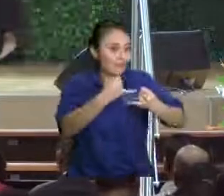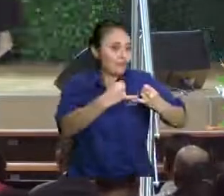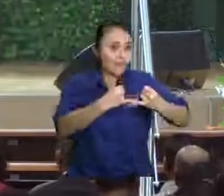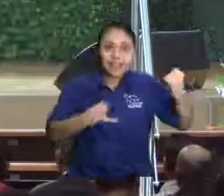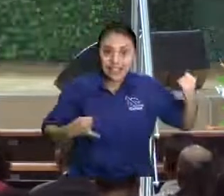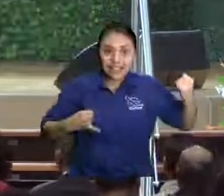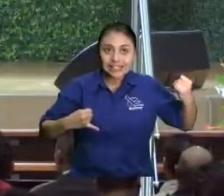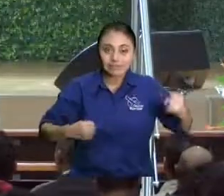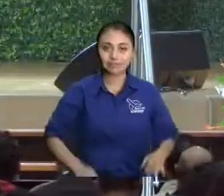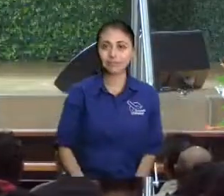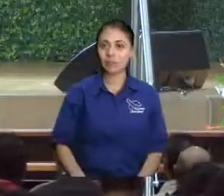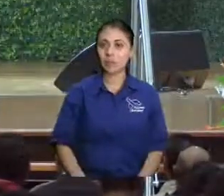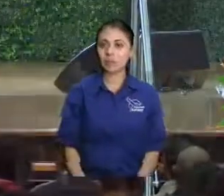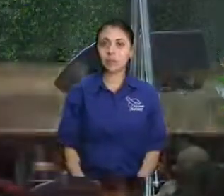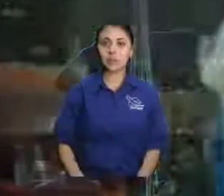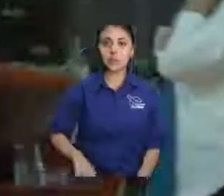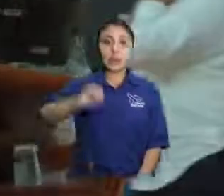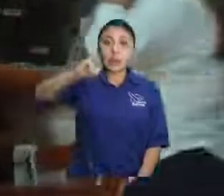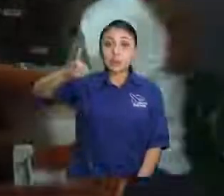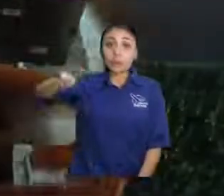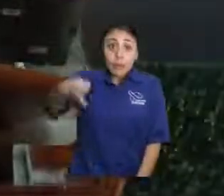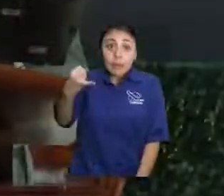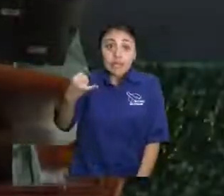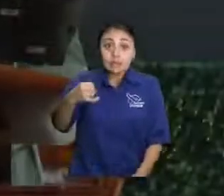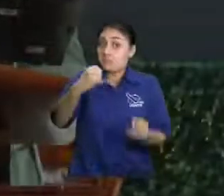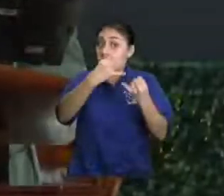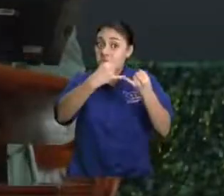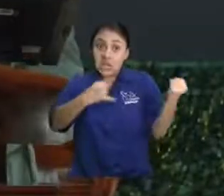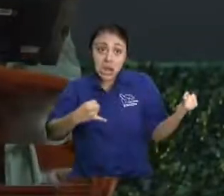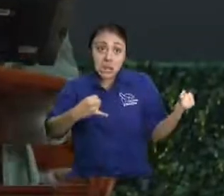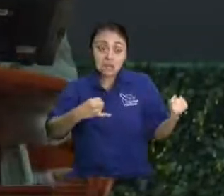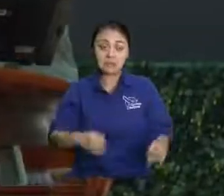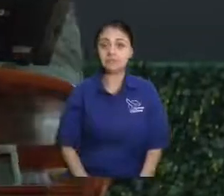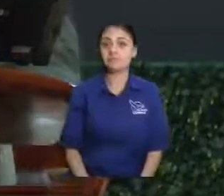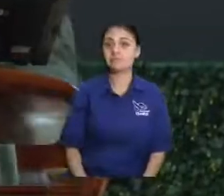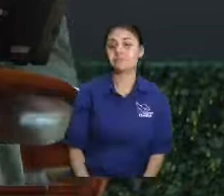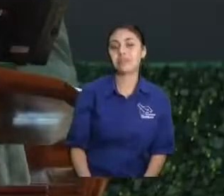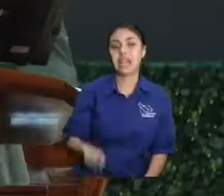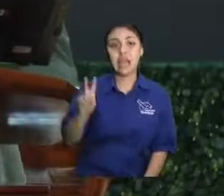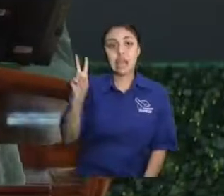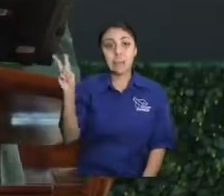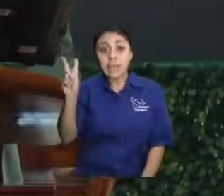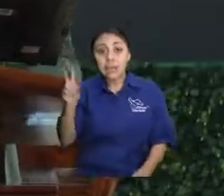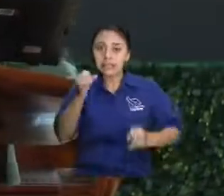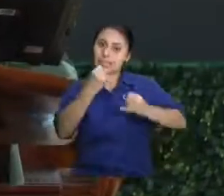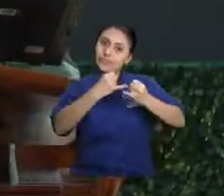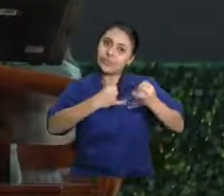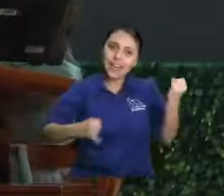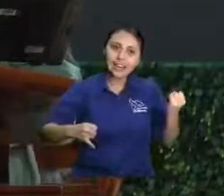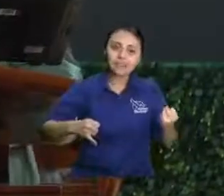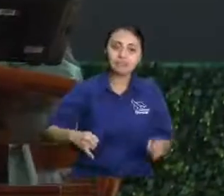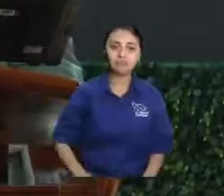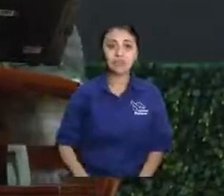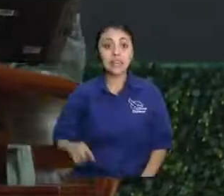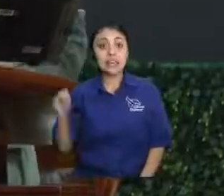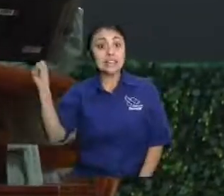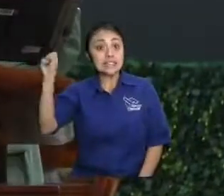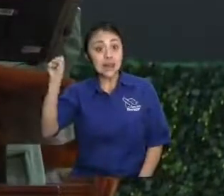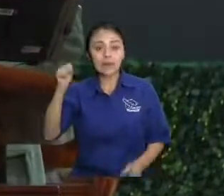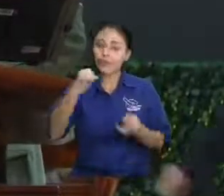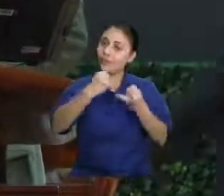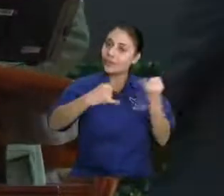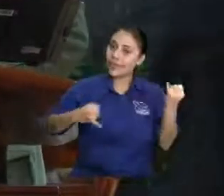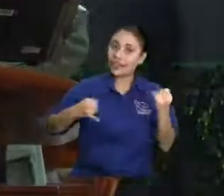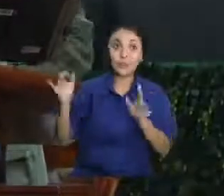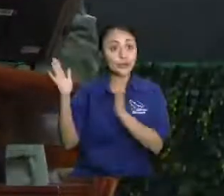último jueves, el último viernes, el último sábado, el último domingo, el último lunes, la